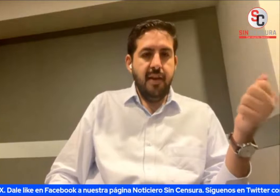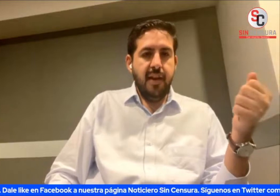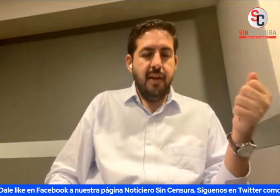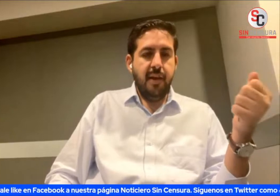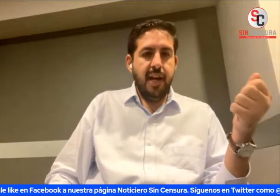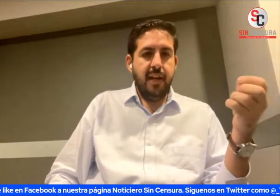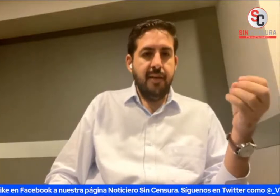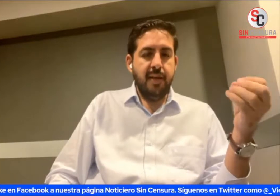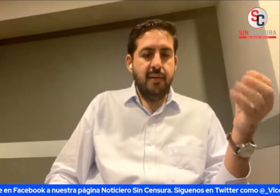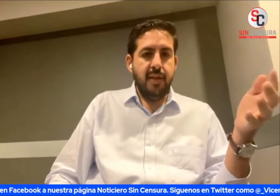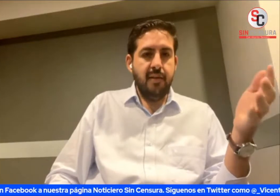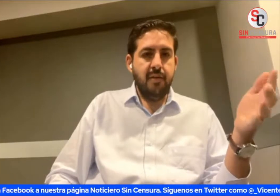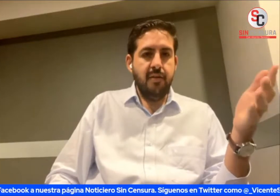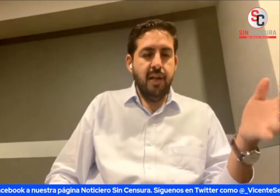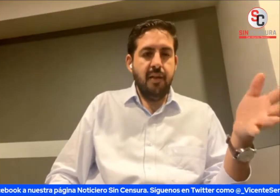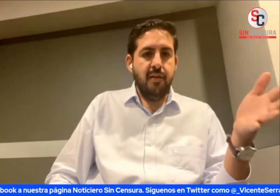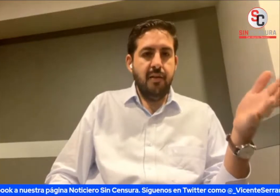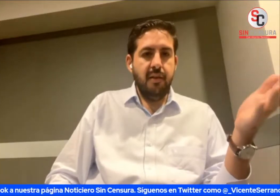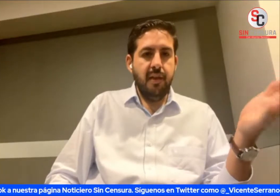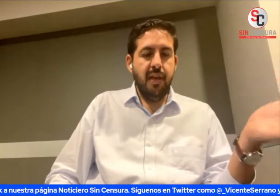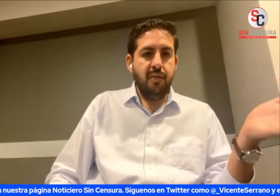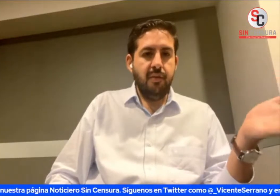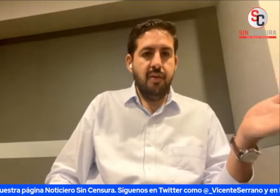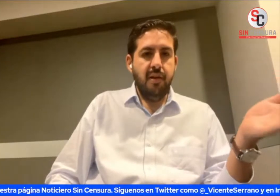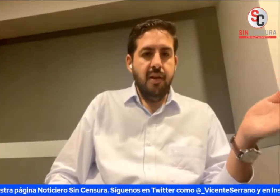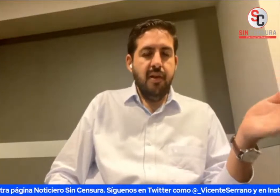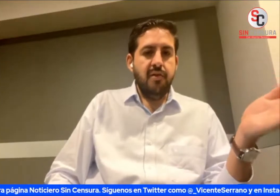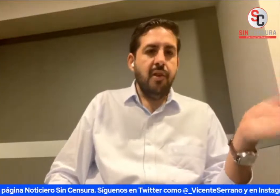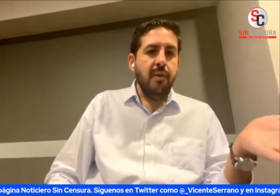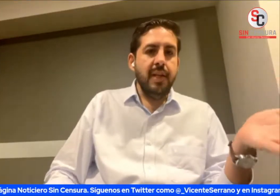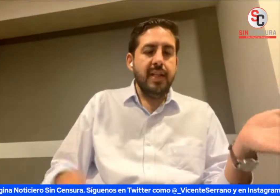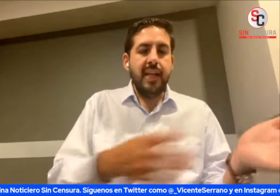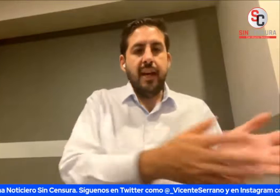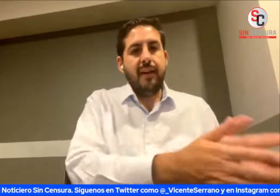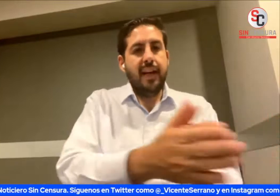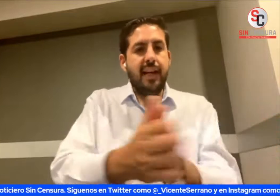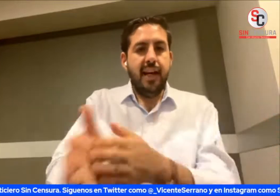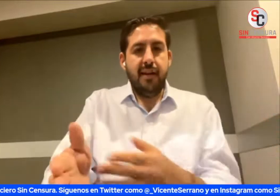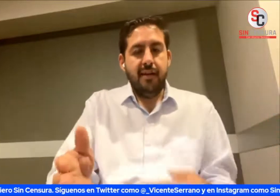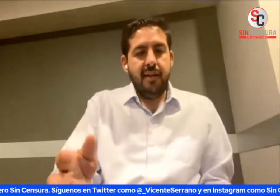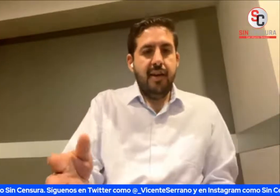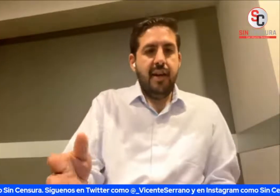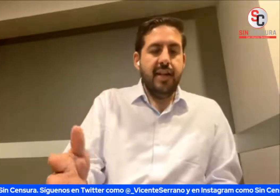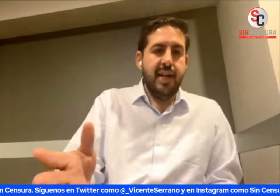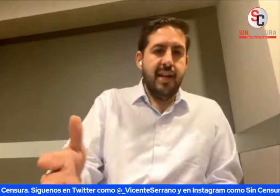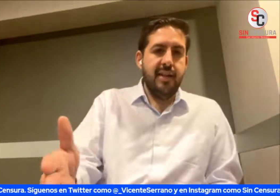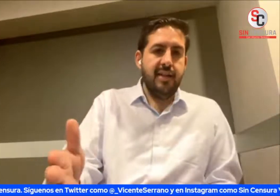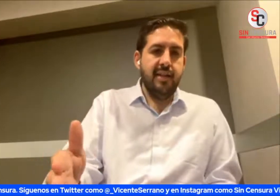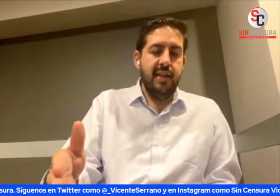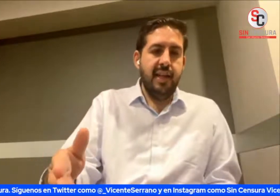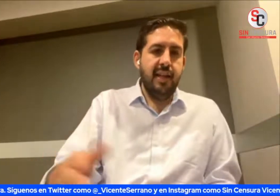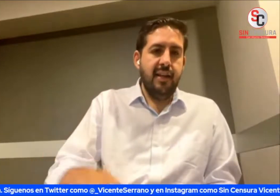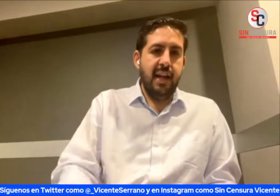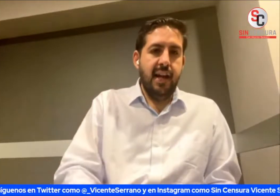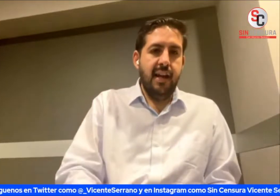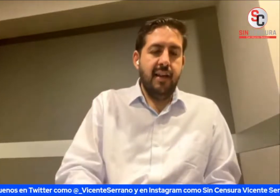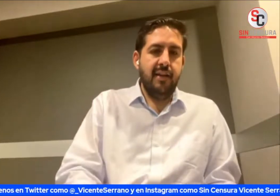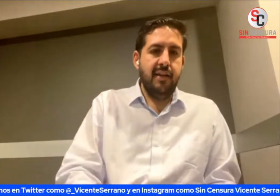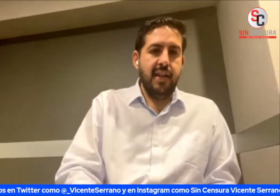mercado laboral a través de Jóvenes Construyendo el Futuro, son jóvenes que ya no van a llegar a las garras